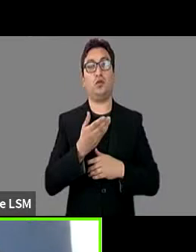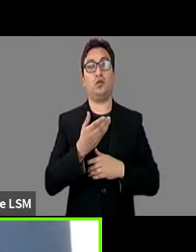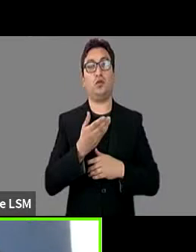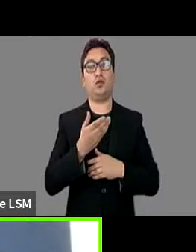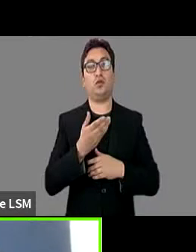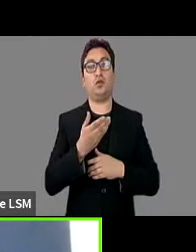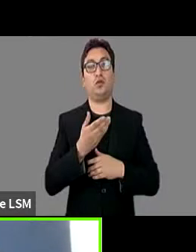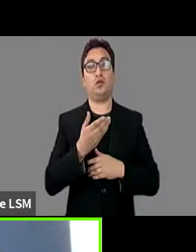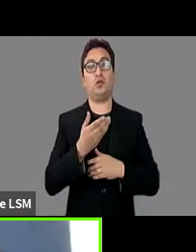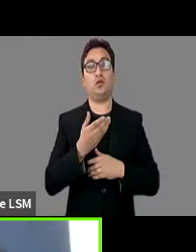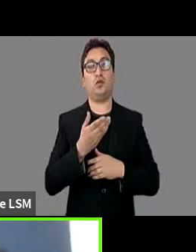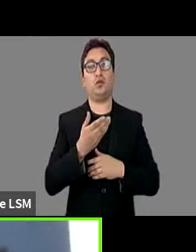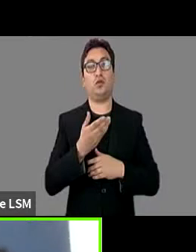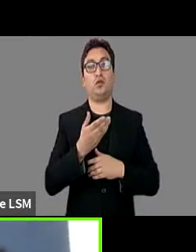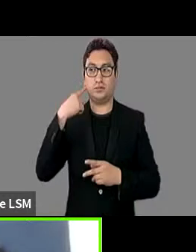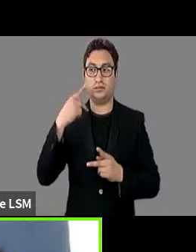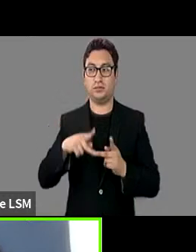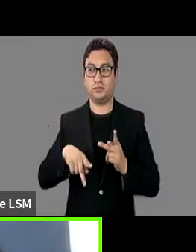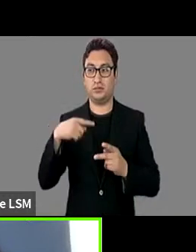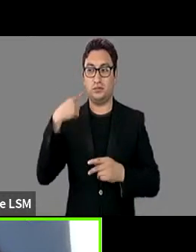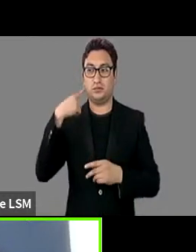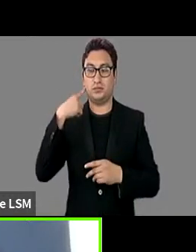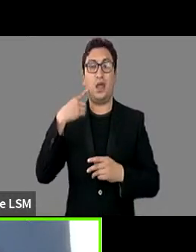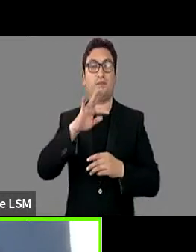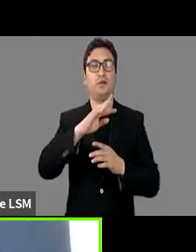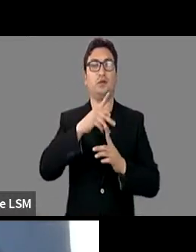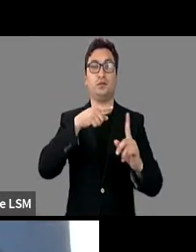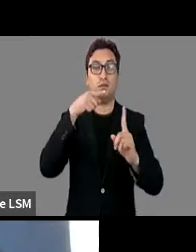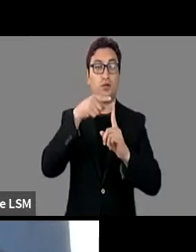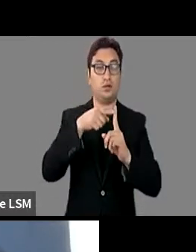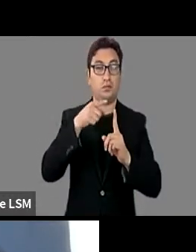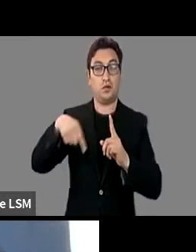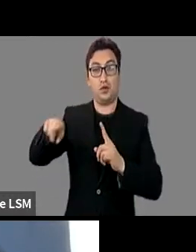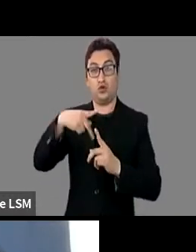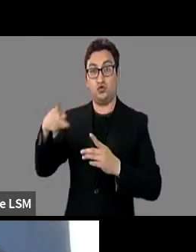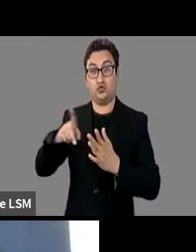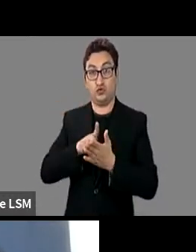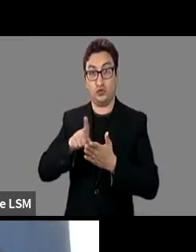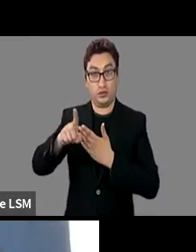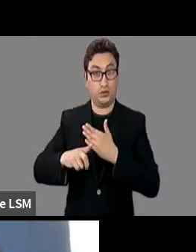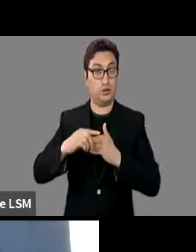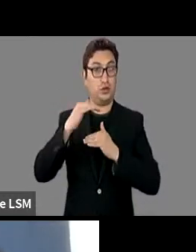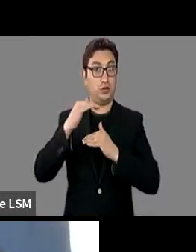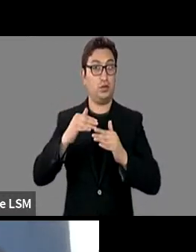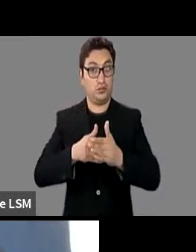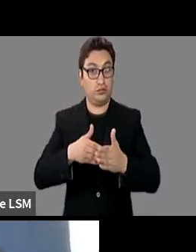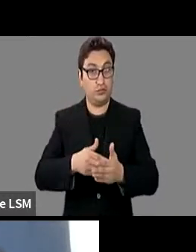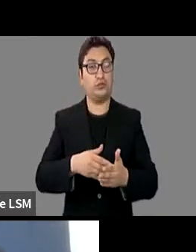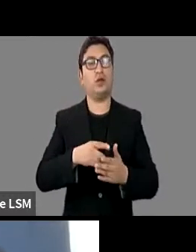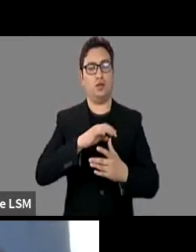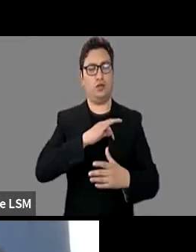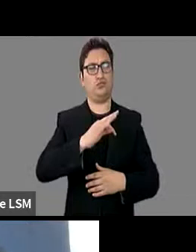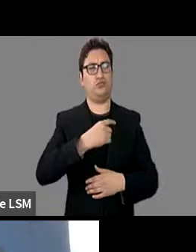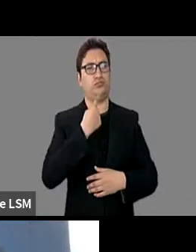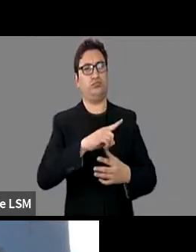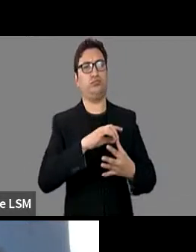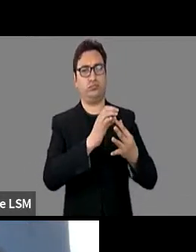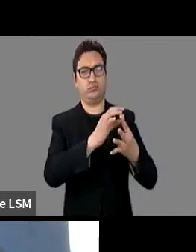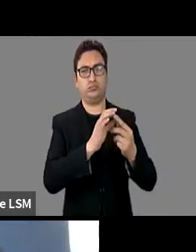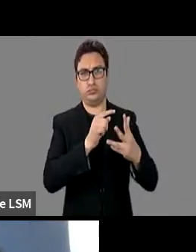que podrían apoyar el caso que se presenta. ¿De esta pregunta? Ok. La maestra Paula